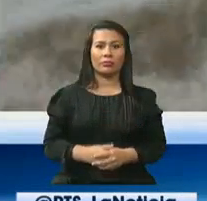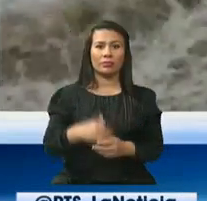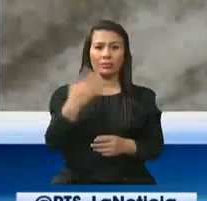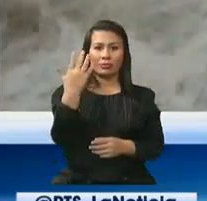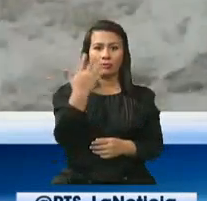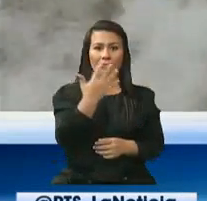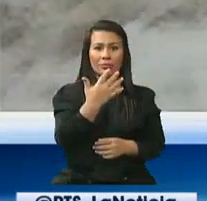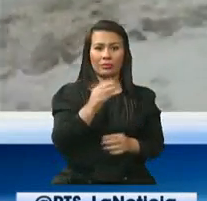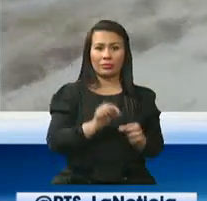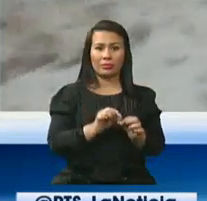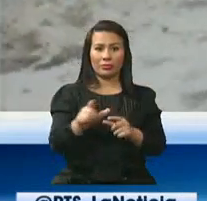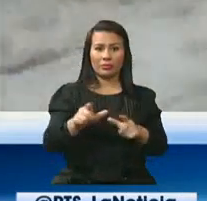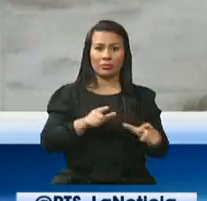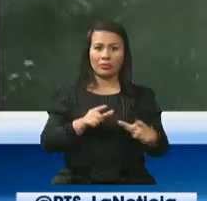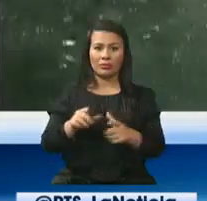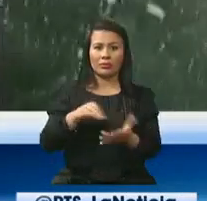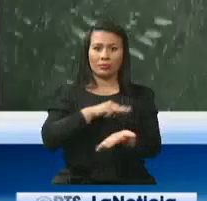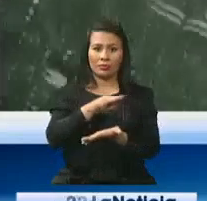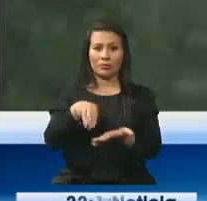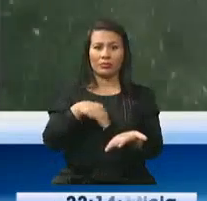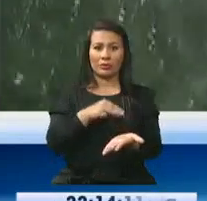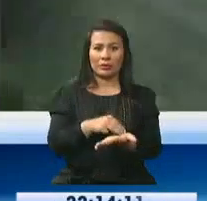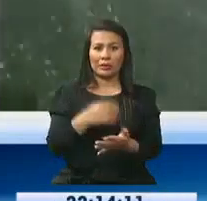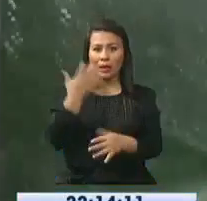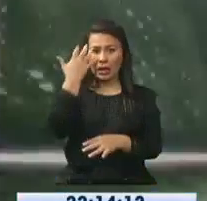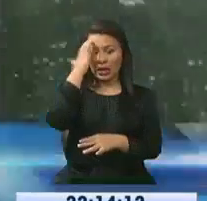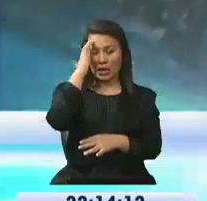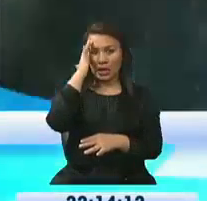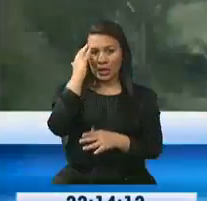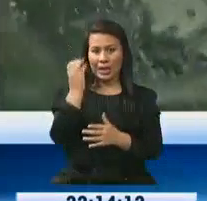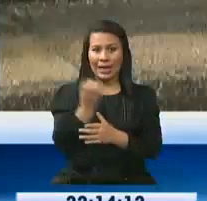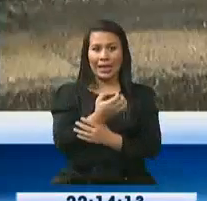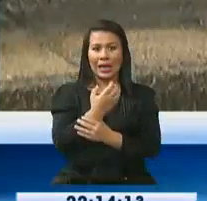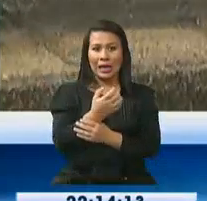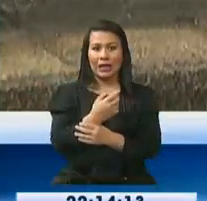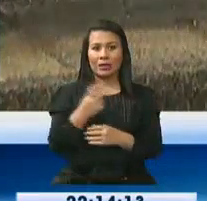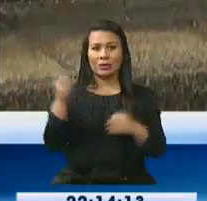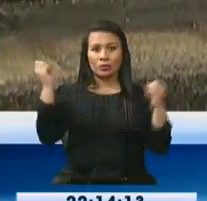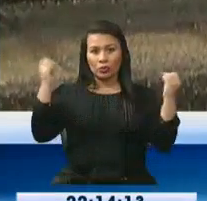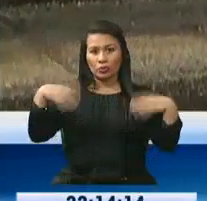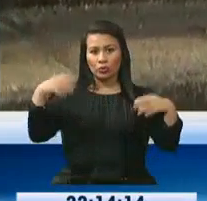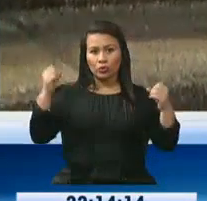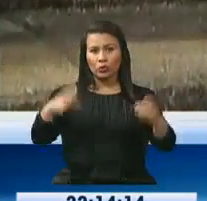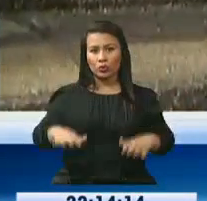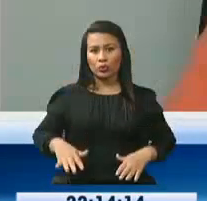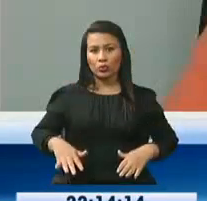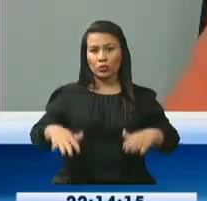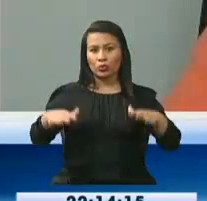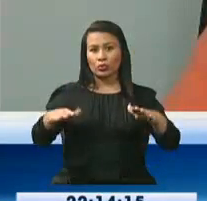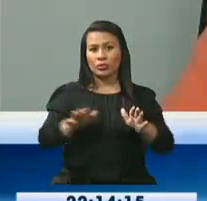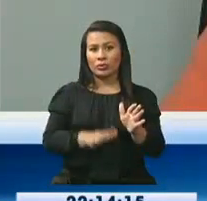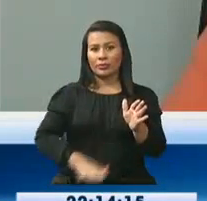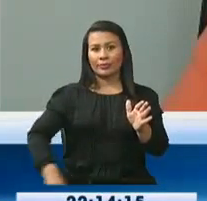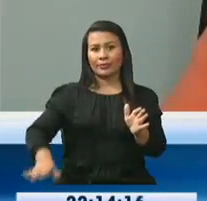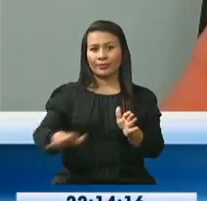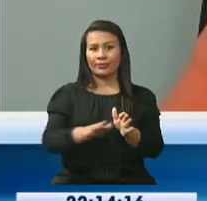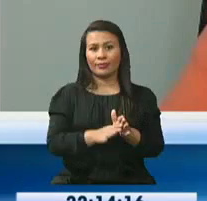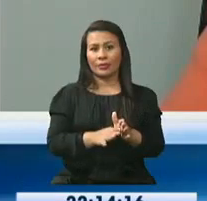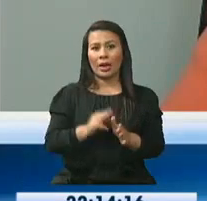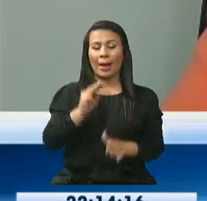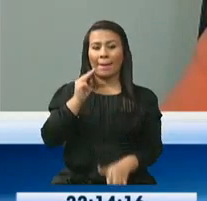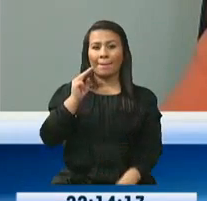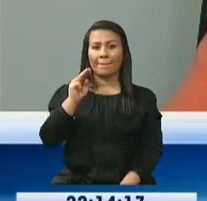cantones en manabí activaron sus cosas para enfrentar la emergencia que generan las lluvias y el oleaje en esta provincia el de manta